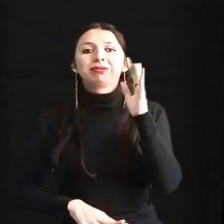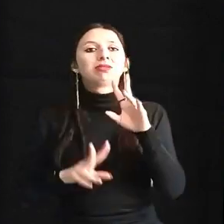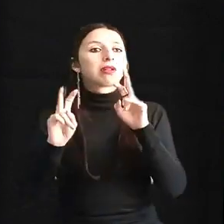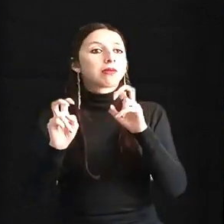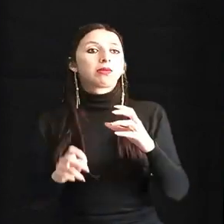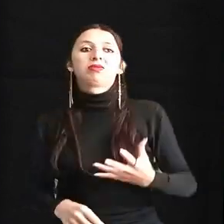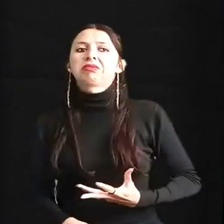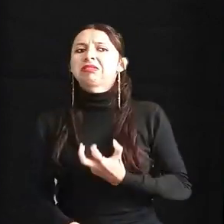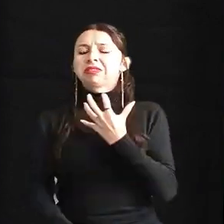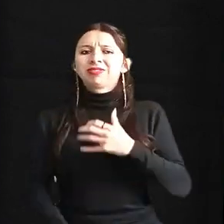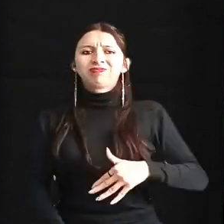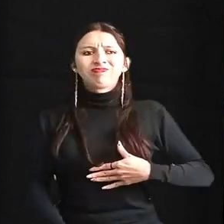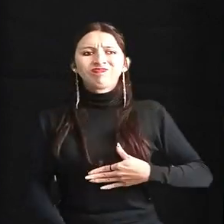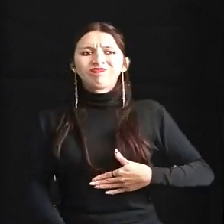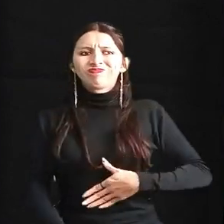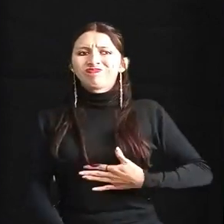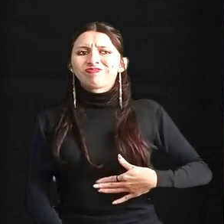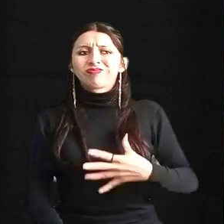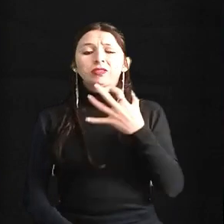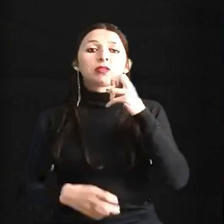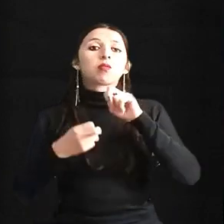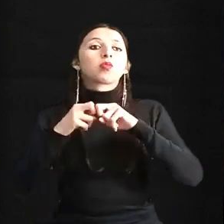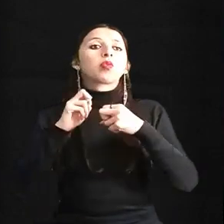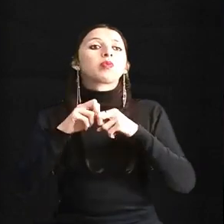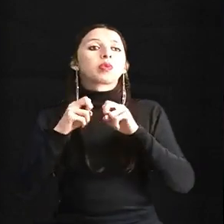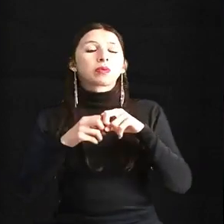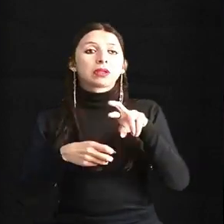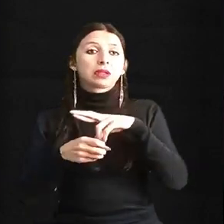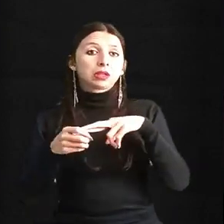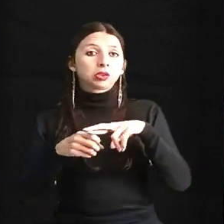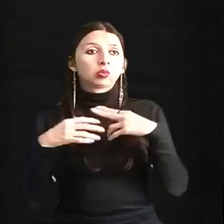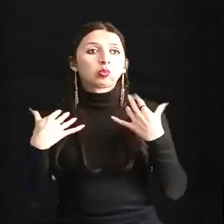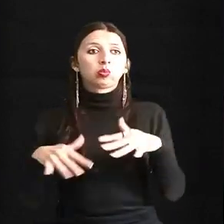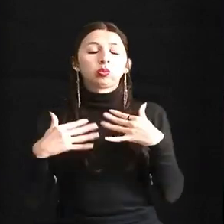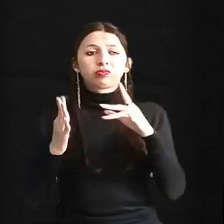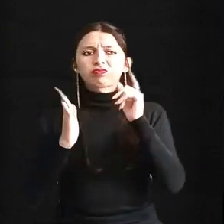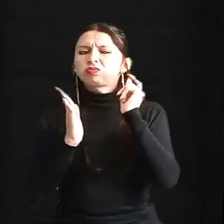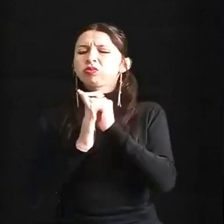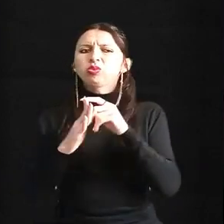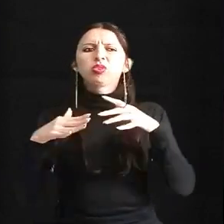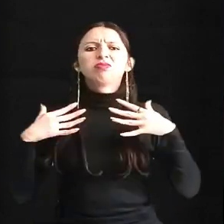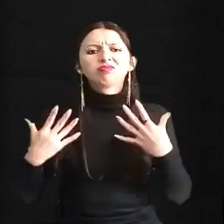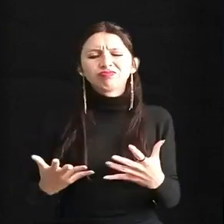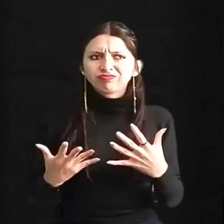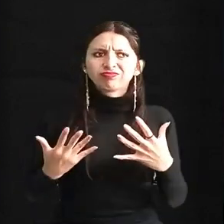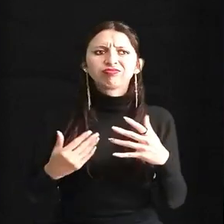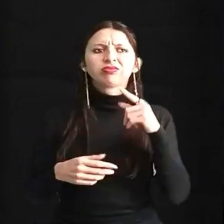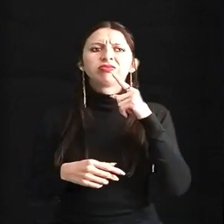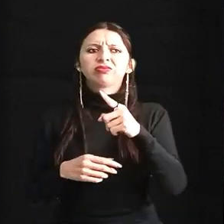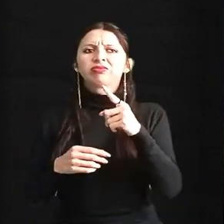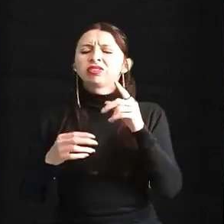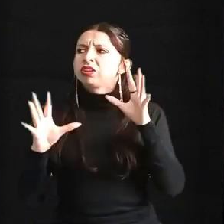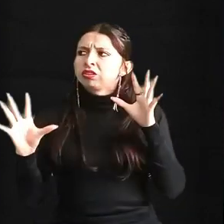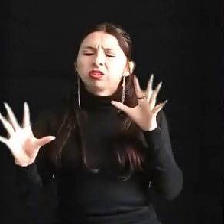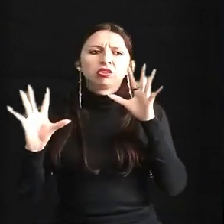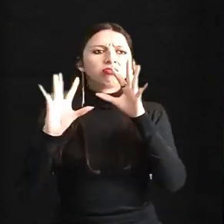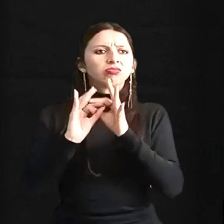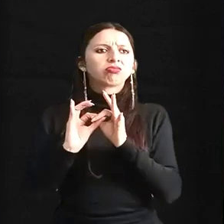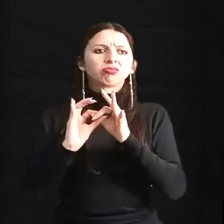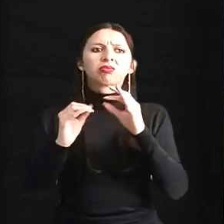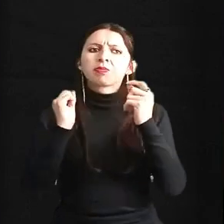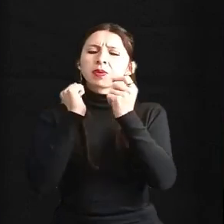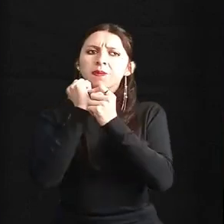cáncer gástrico porque es una problemática regional bastante marcada y se analizaba su asociación